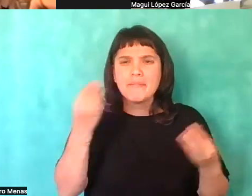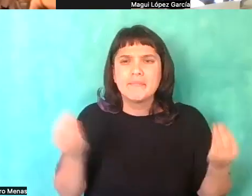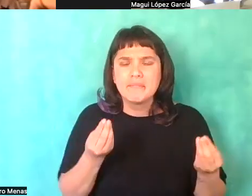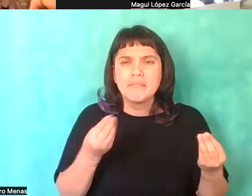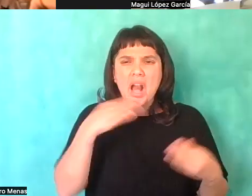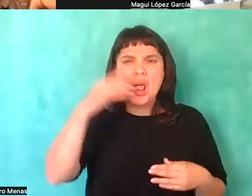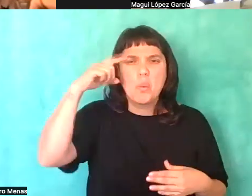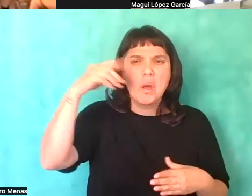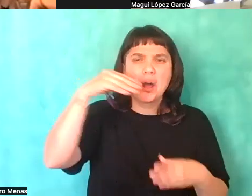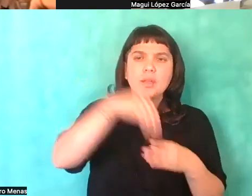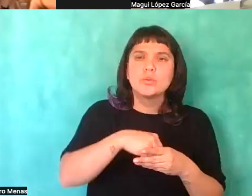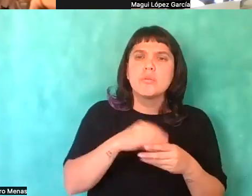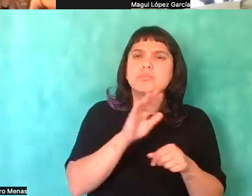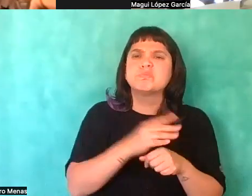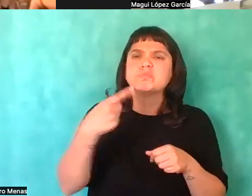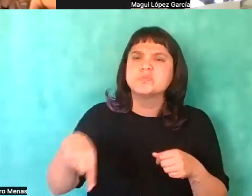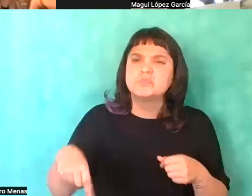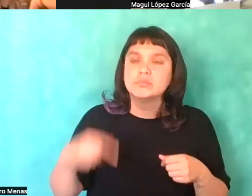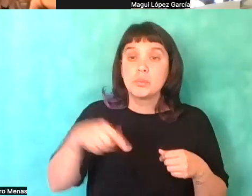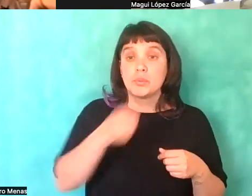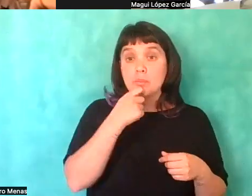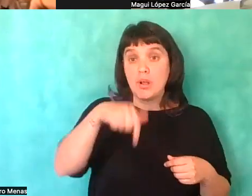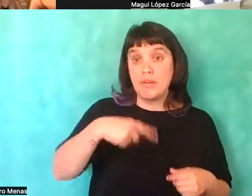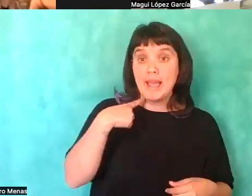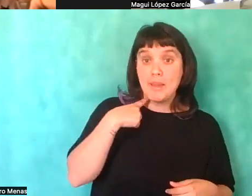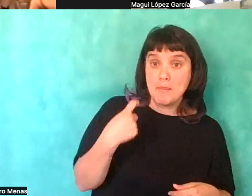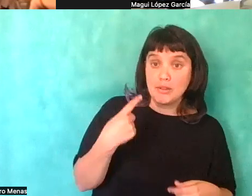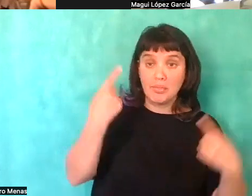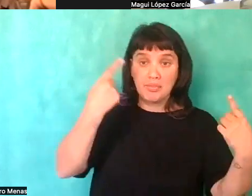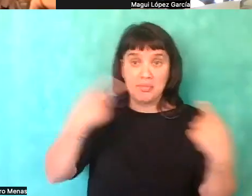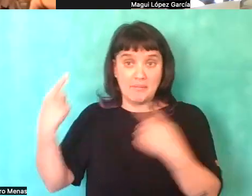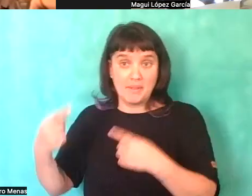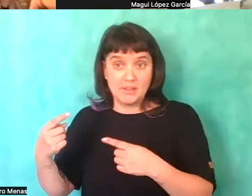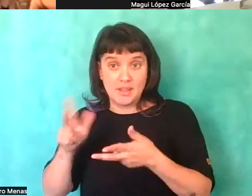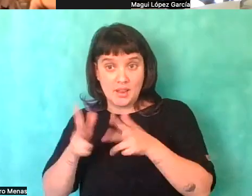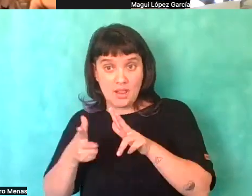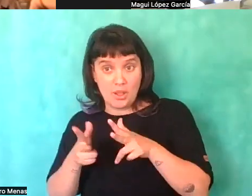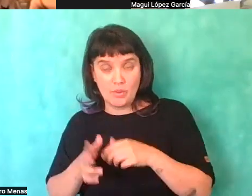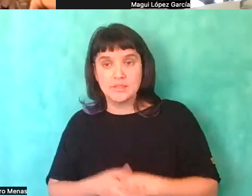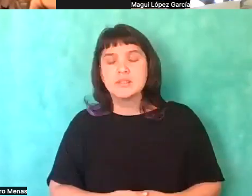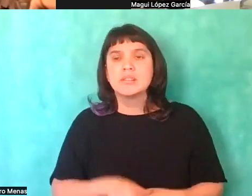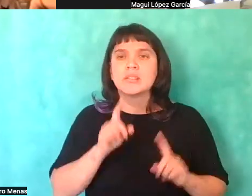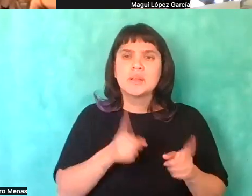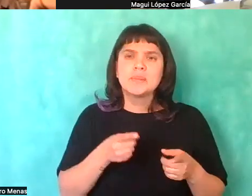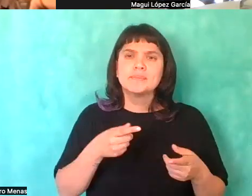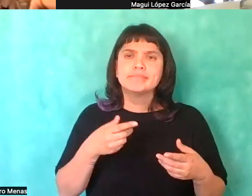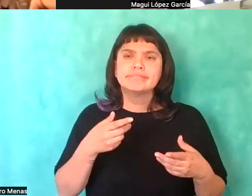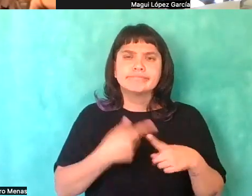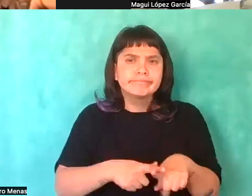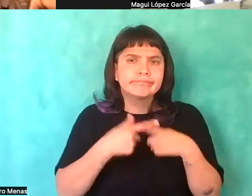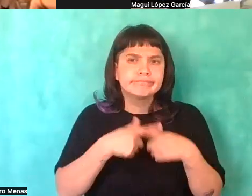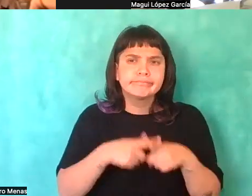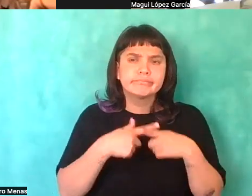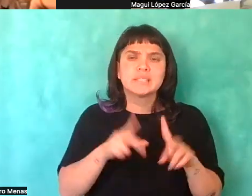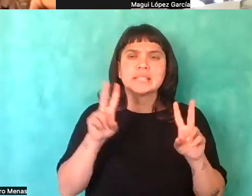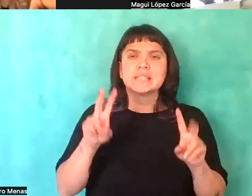inclusivo, bueno, acá estamos hablando del español, que es distinto de la lengua de señas, digo, y que también son discusiones que se dan en torno a lo que es, por ejemplo, identidad